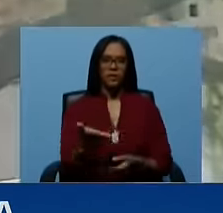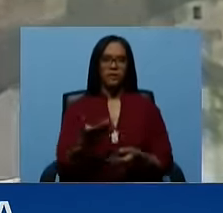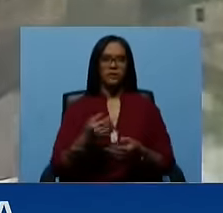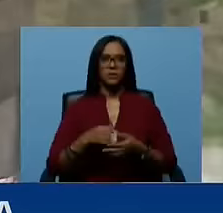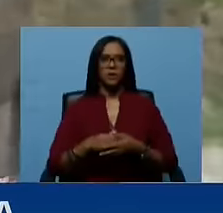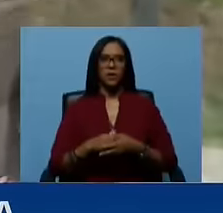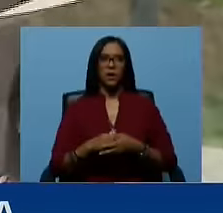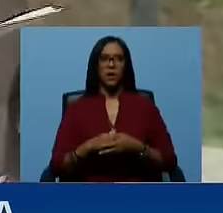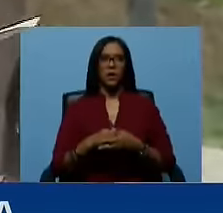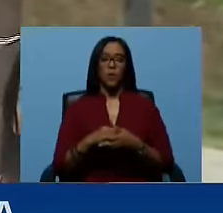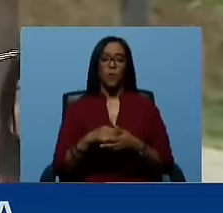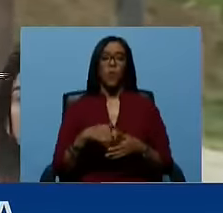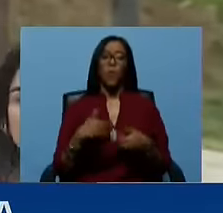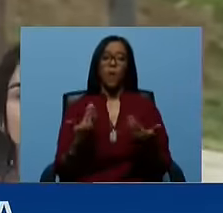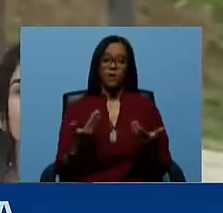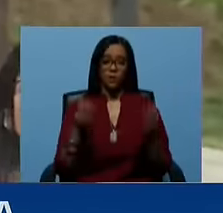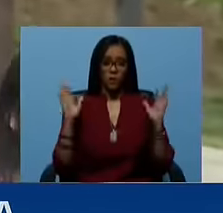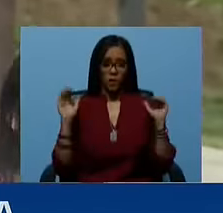Cuando lo despedimos,